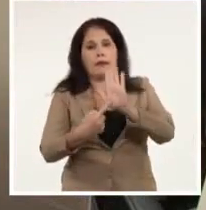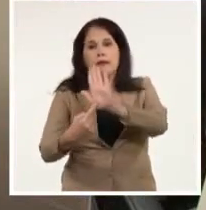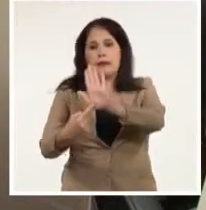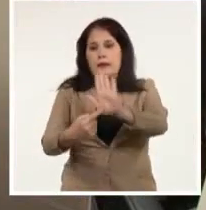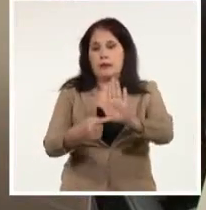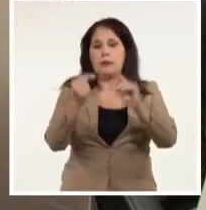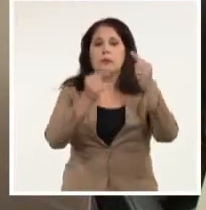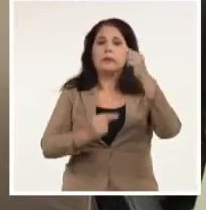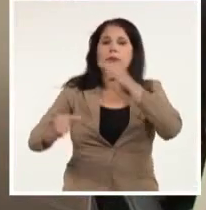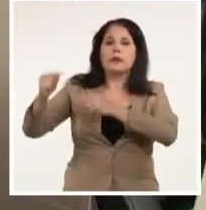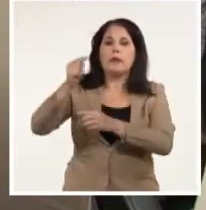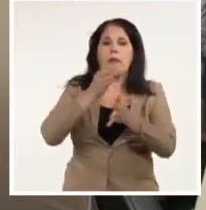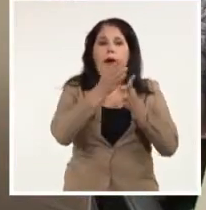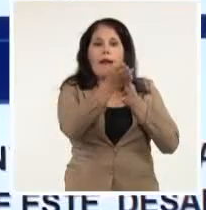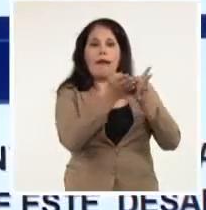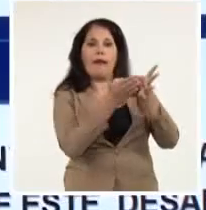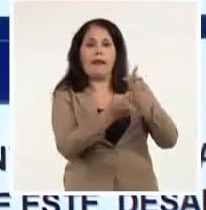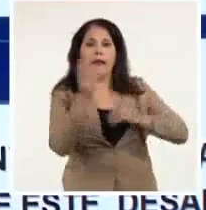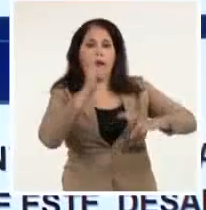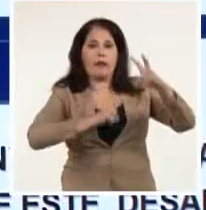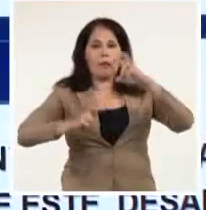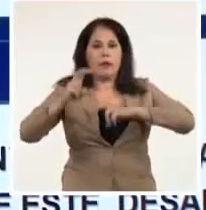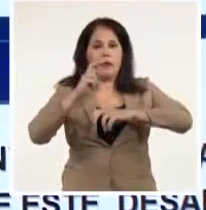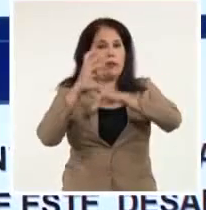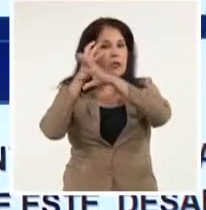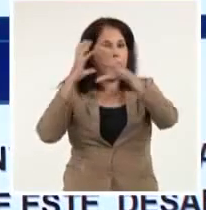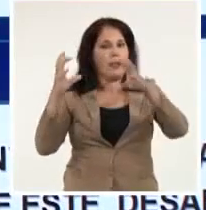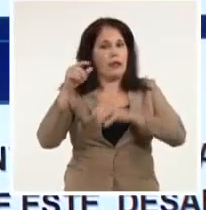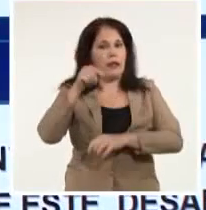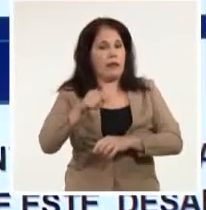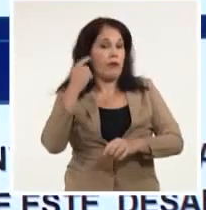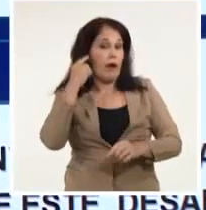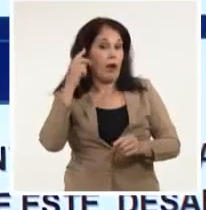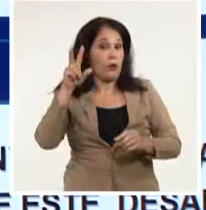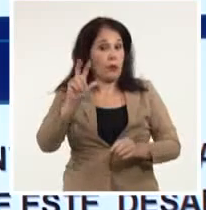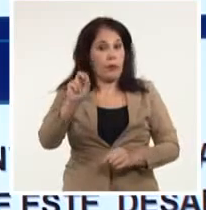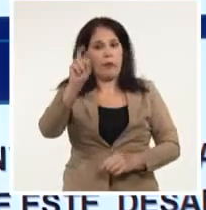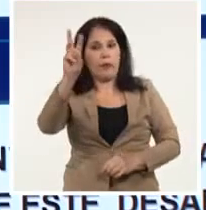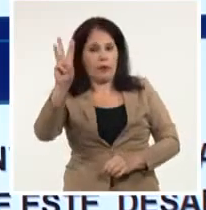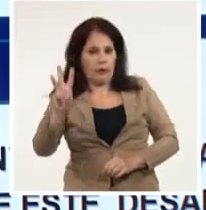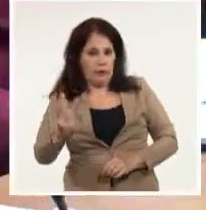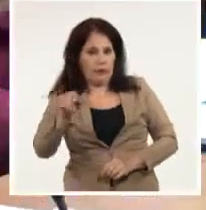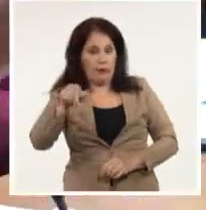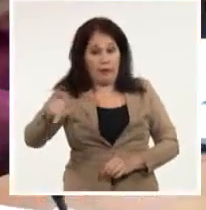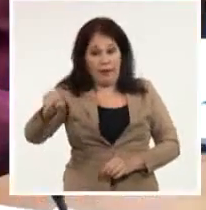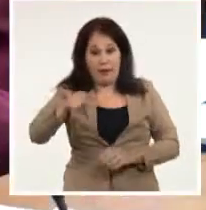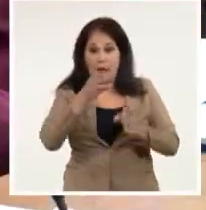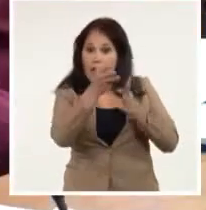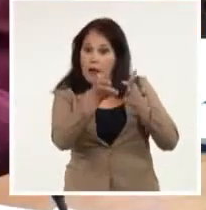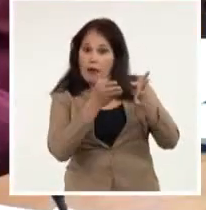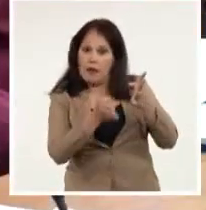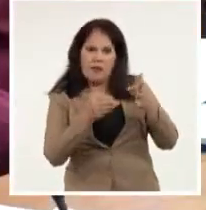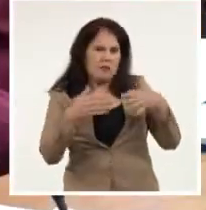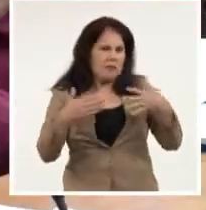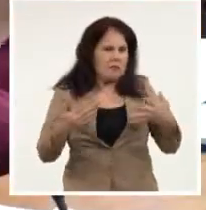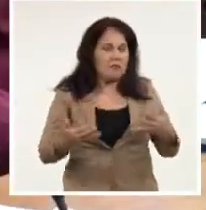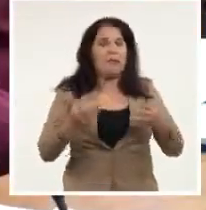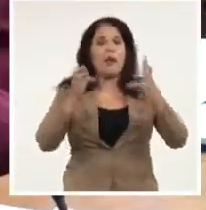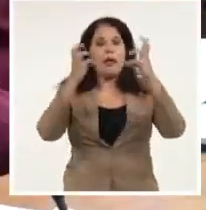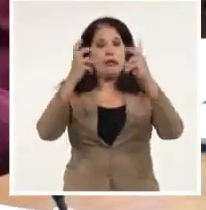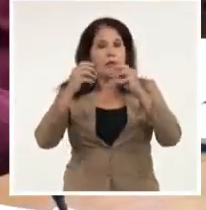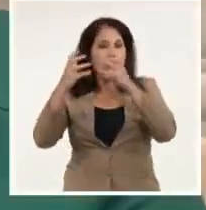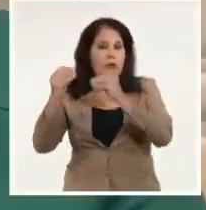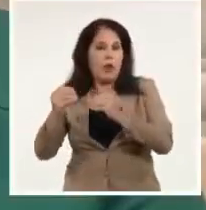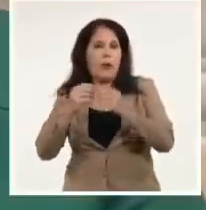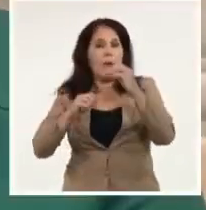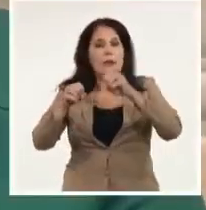las principales líneas de investigación científica e innovadora para el año 2023, las cuales están orientadas a resolver los